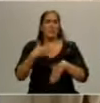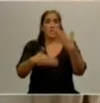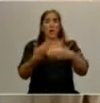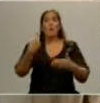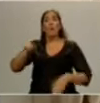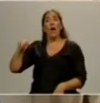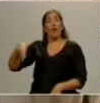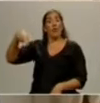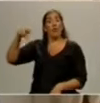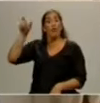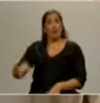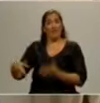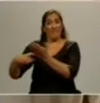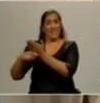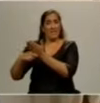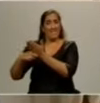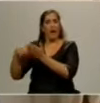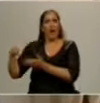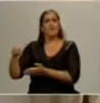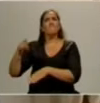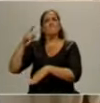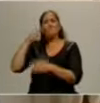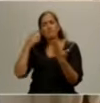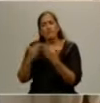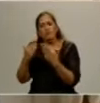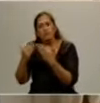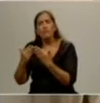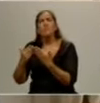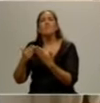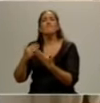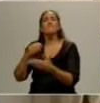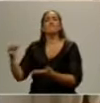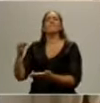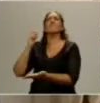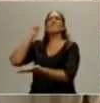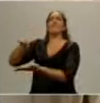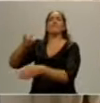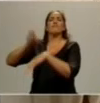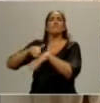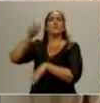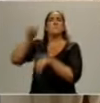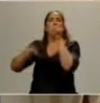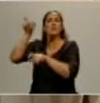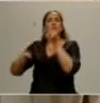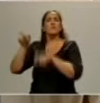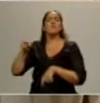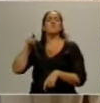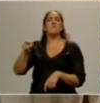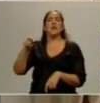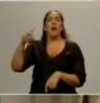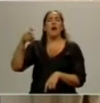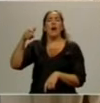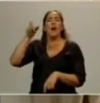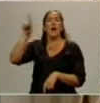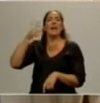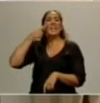acusó formalmente a ciudadanos iraníes de haber participado precisamente en el atentado a la